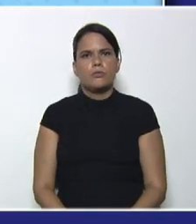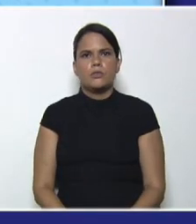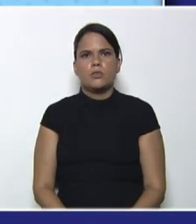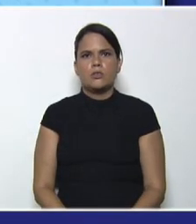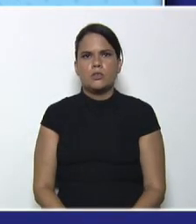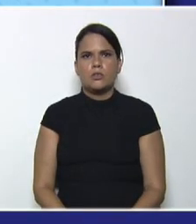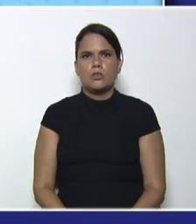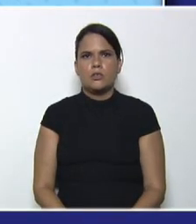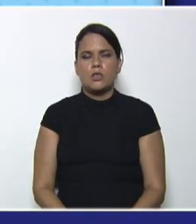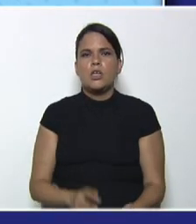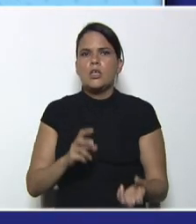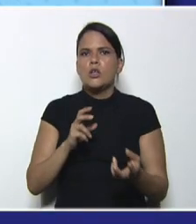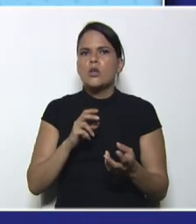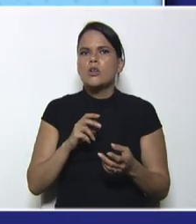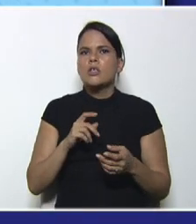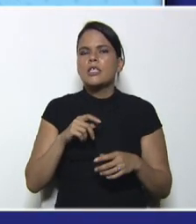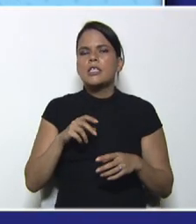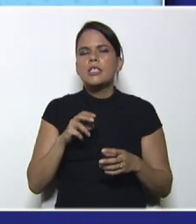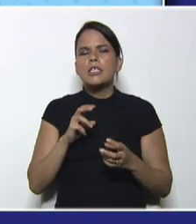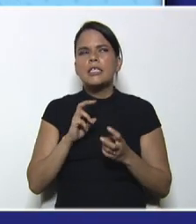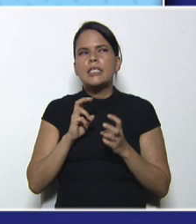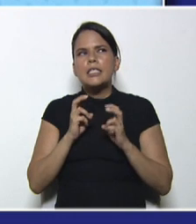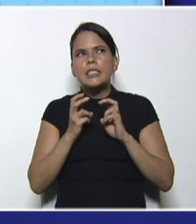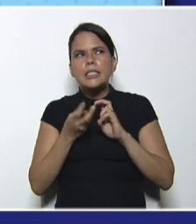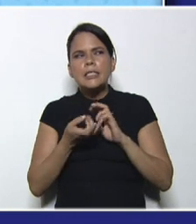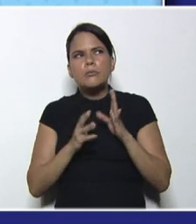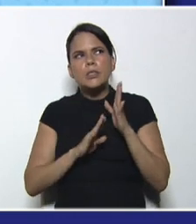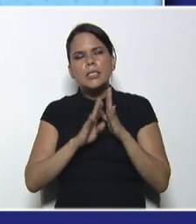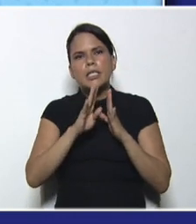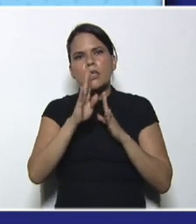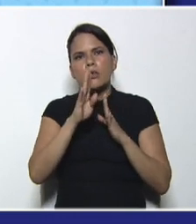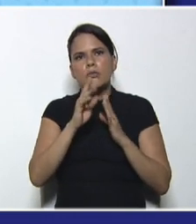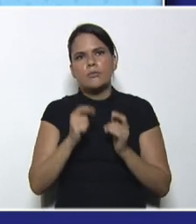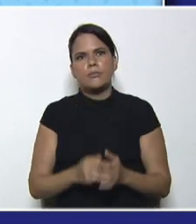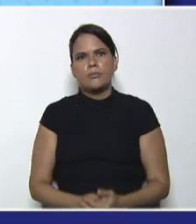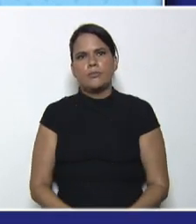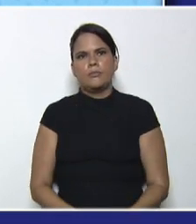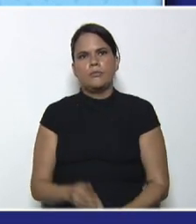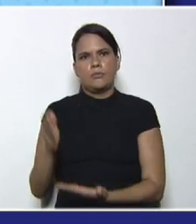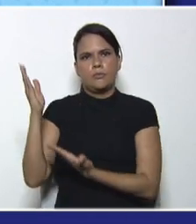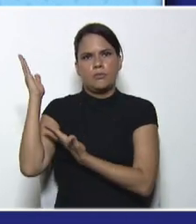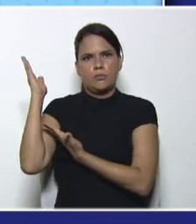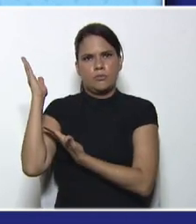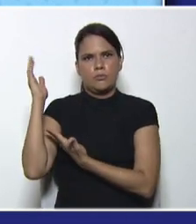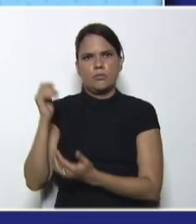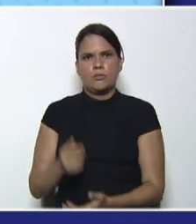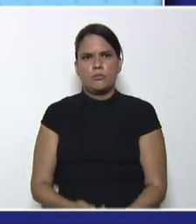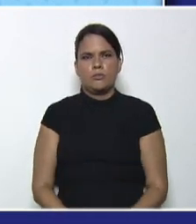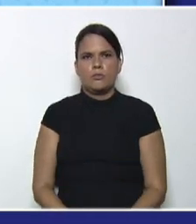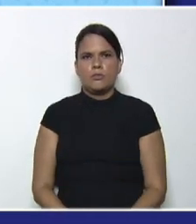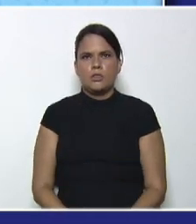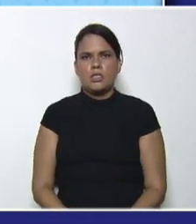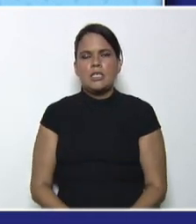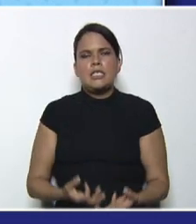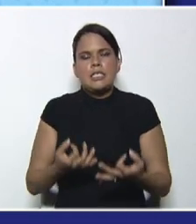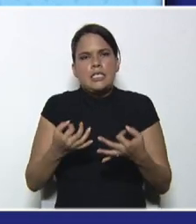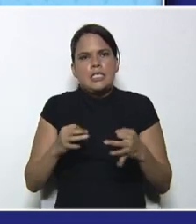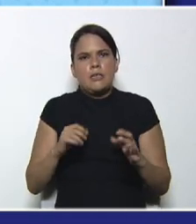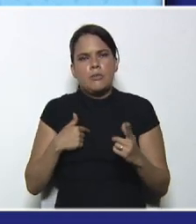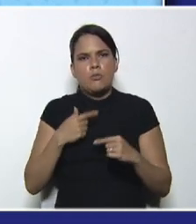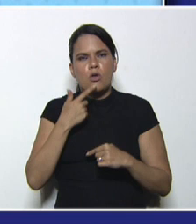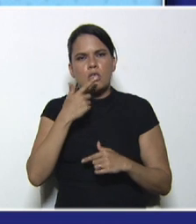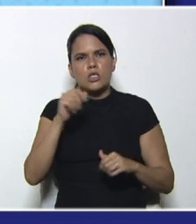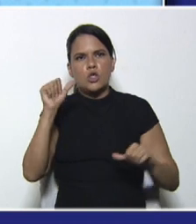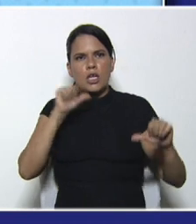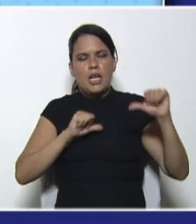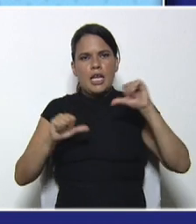nuestro tema generador nuevamente, patrimonio natural. Relacionado con química, siempre hemos mencionado que la